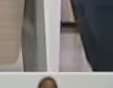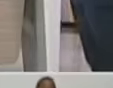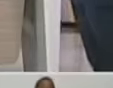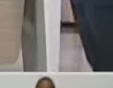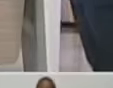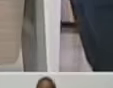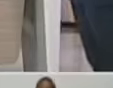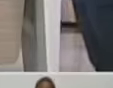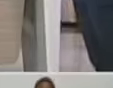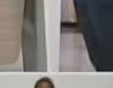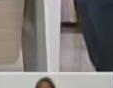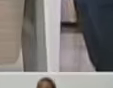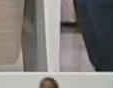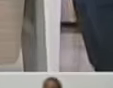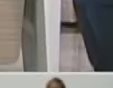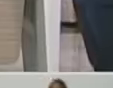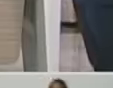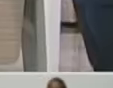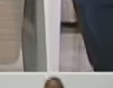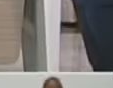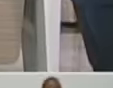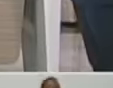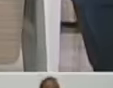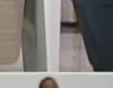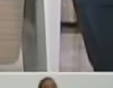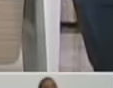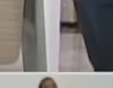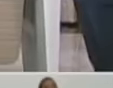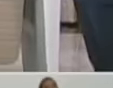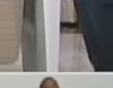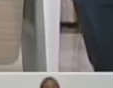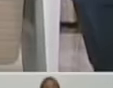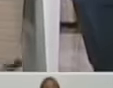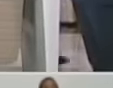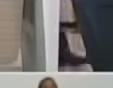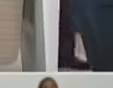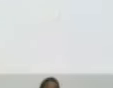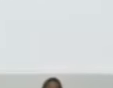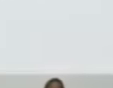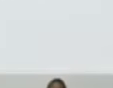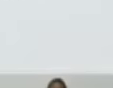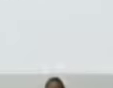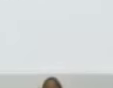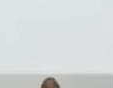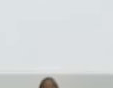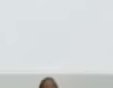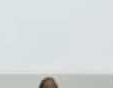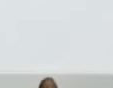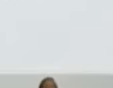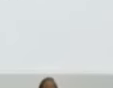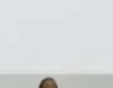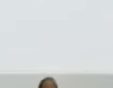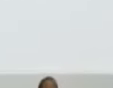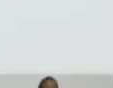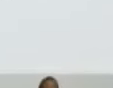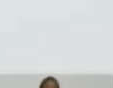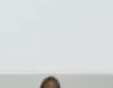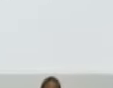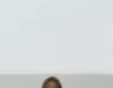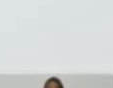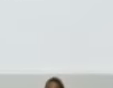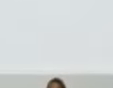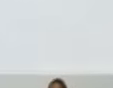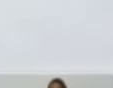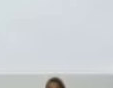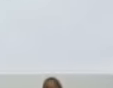superado el crecimiento del Producto Interno Bruto en más del 7% y también se proyecta hacia el 8%